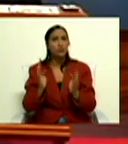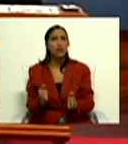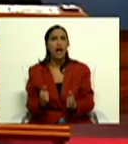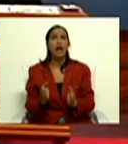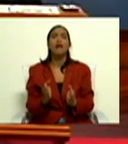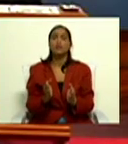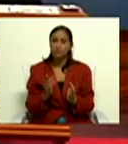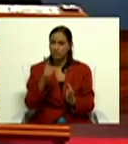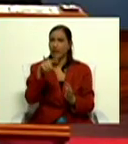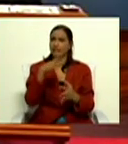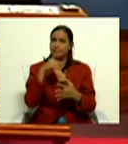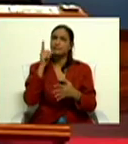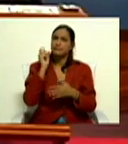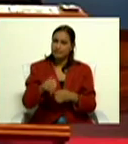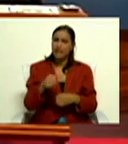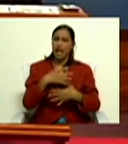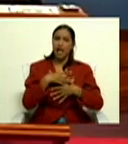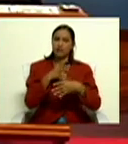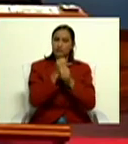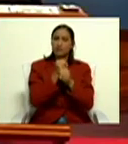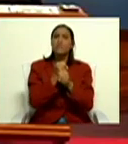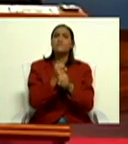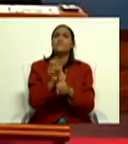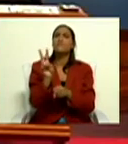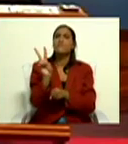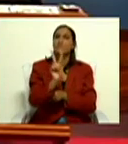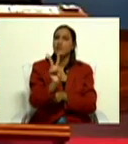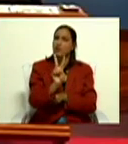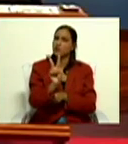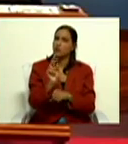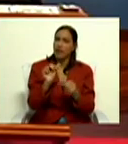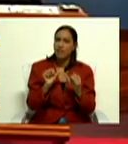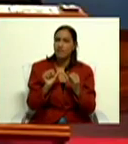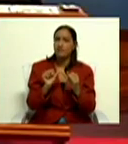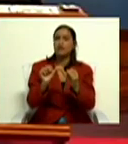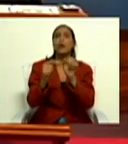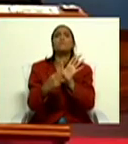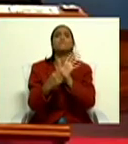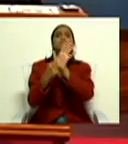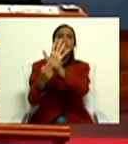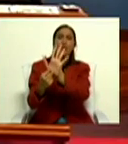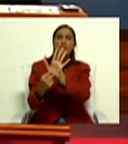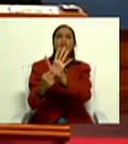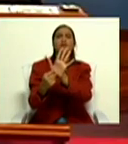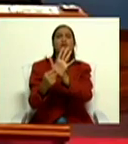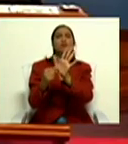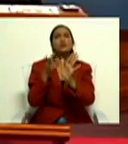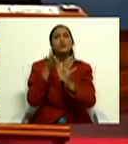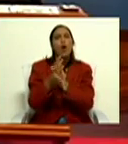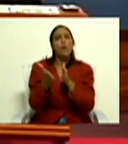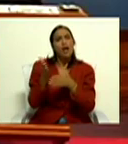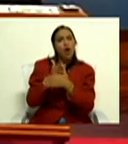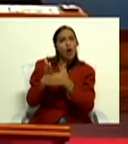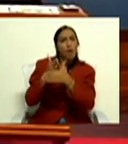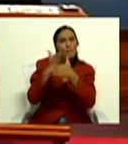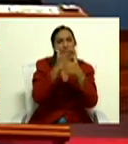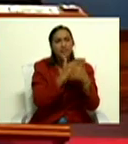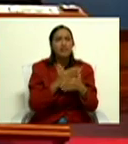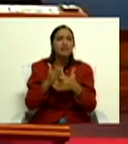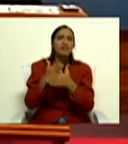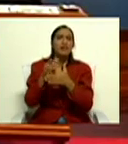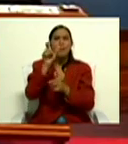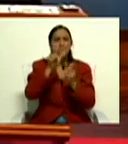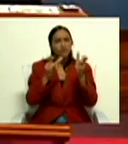la convicción de que Venezuela va a seguir siendo un ejemplo de convivencia, de paz,